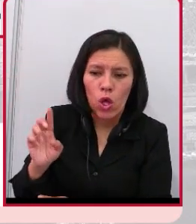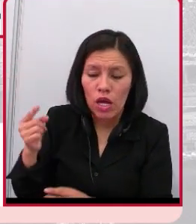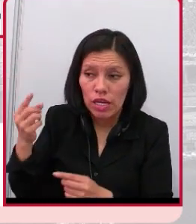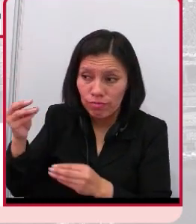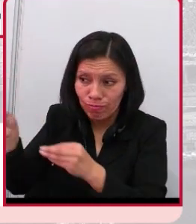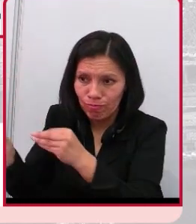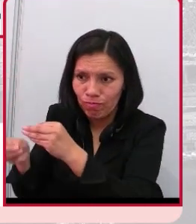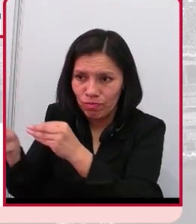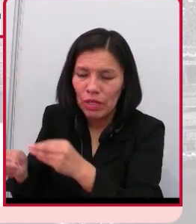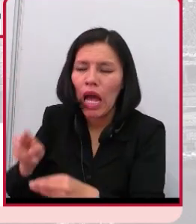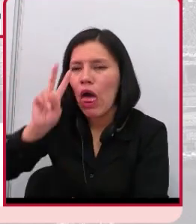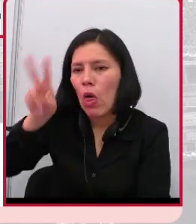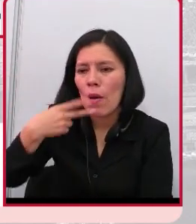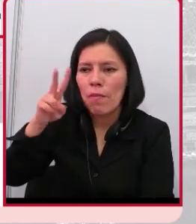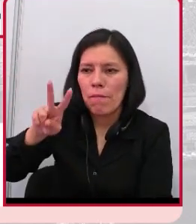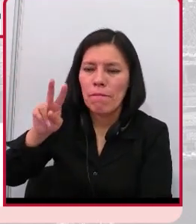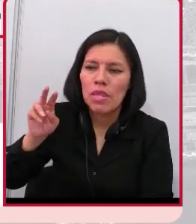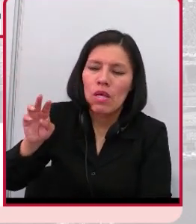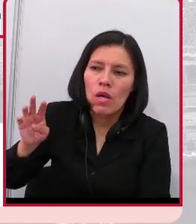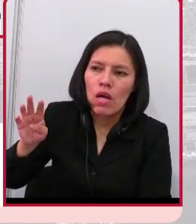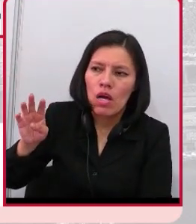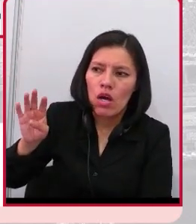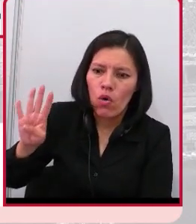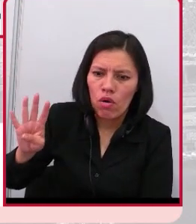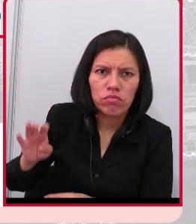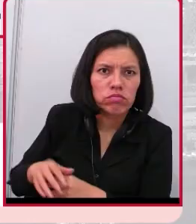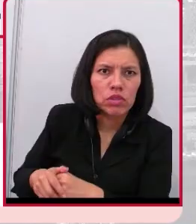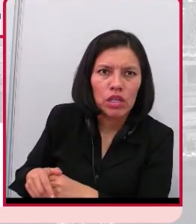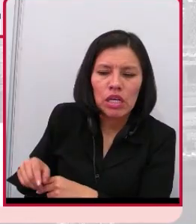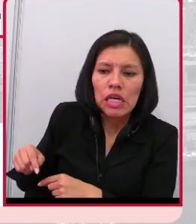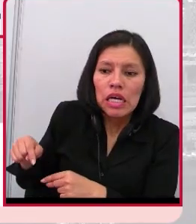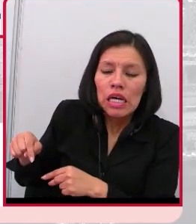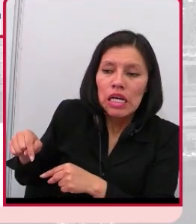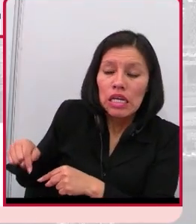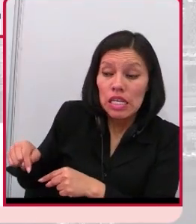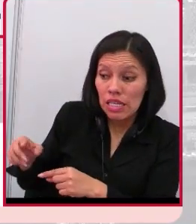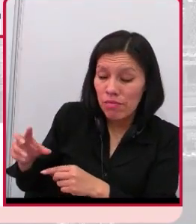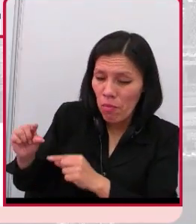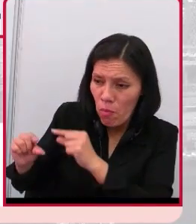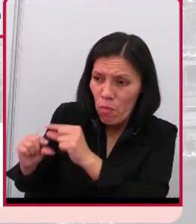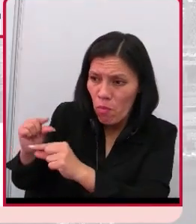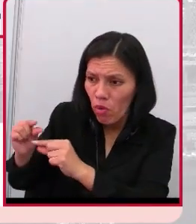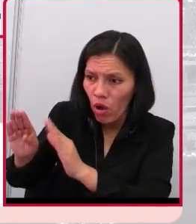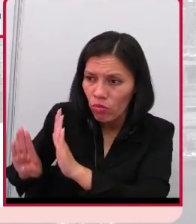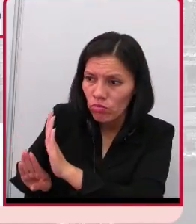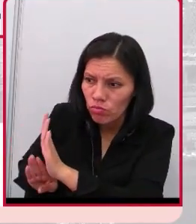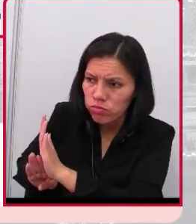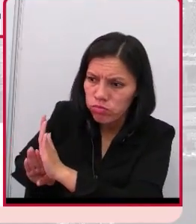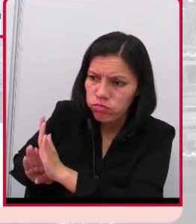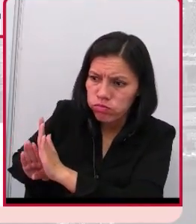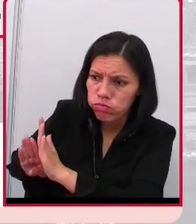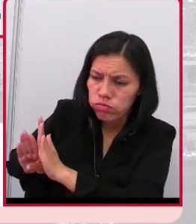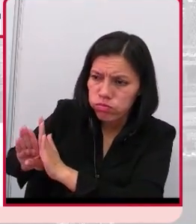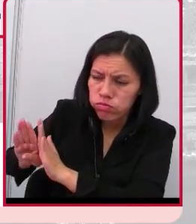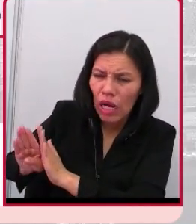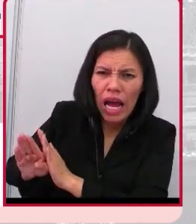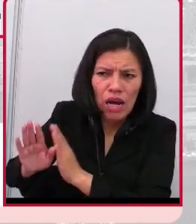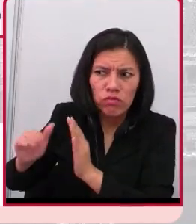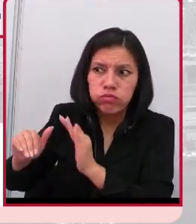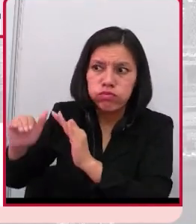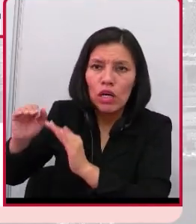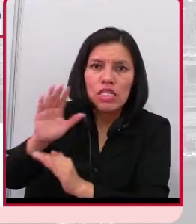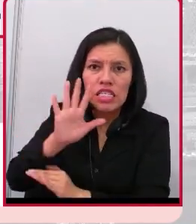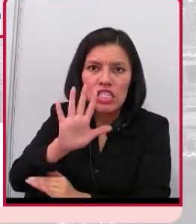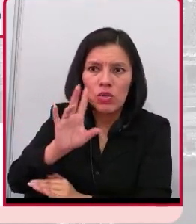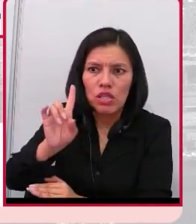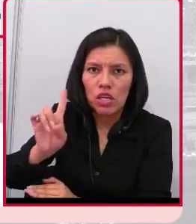este año 24. Y la recuperación ha subido en el global del quinquenio a 51.4,